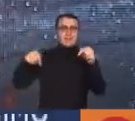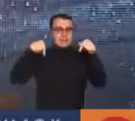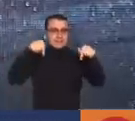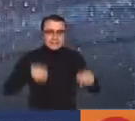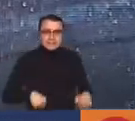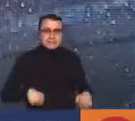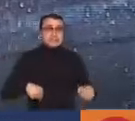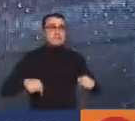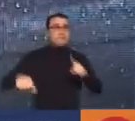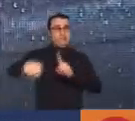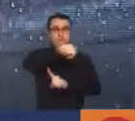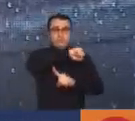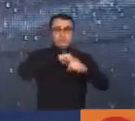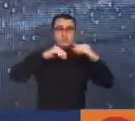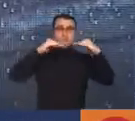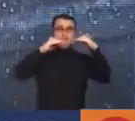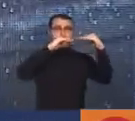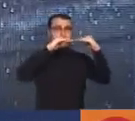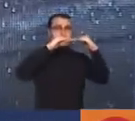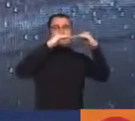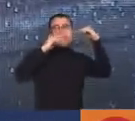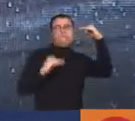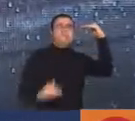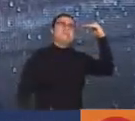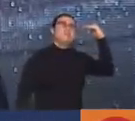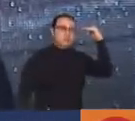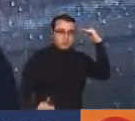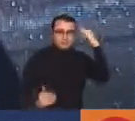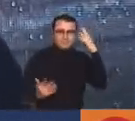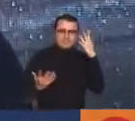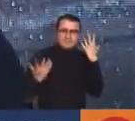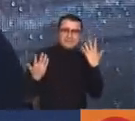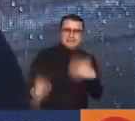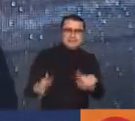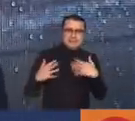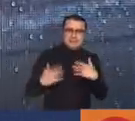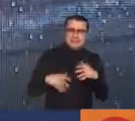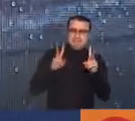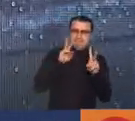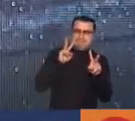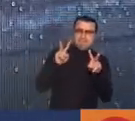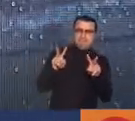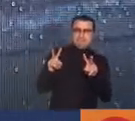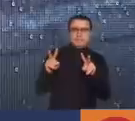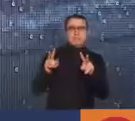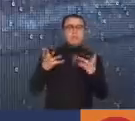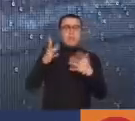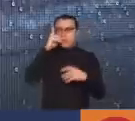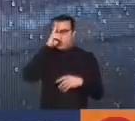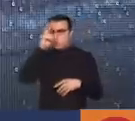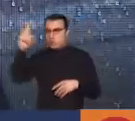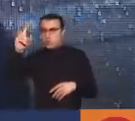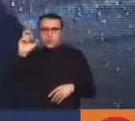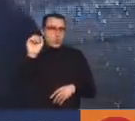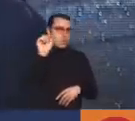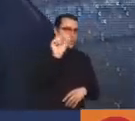gran desequilibrio social que prácticamente se mira simbólicamente entre el norte y el